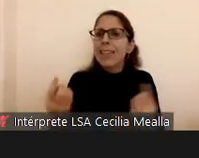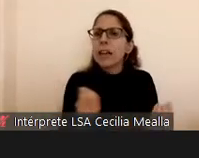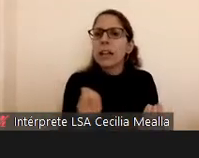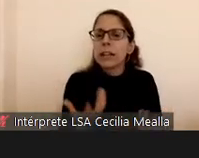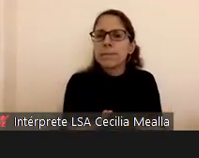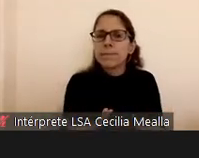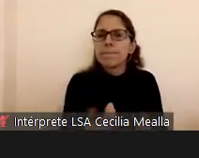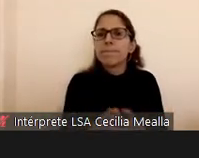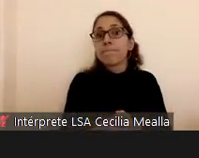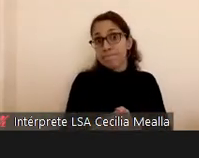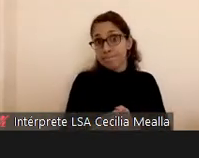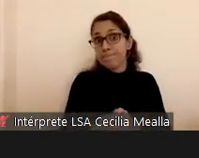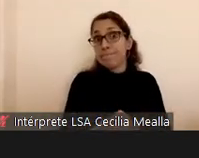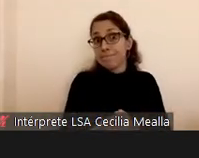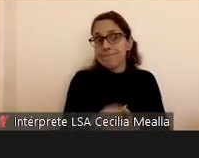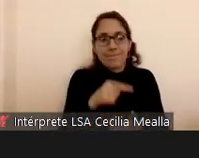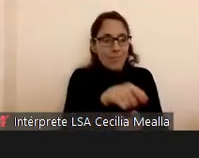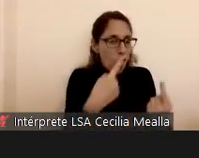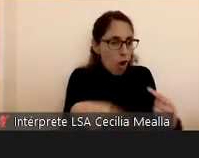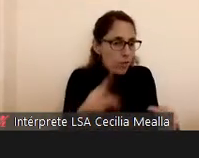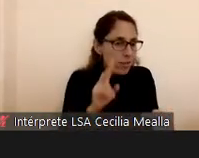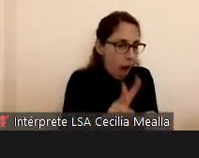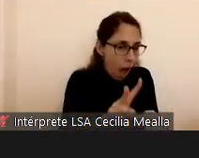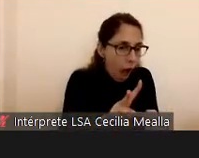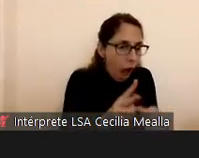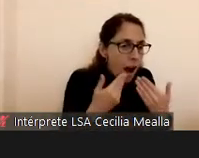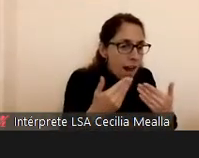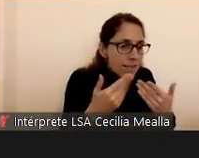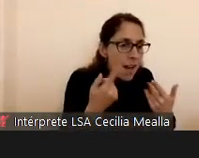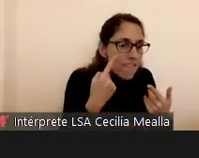Y en cambio no lo podemos observar si están muertas.